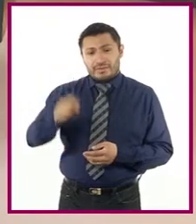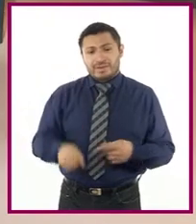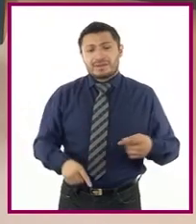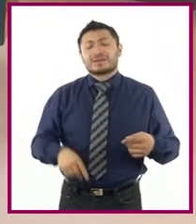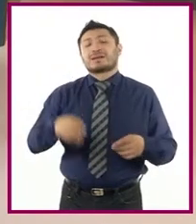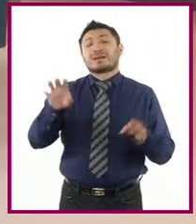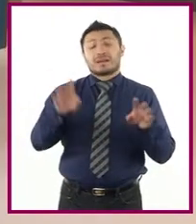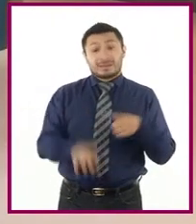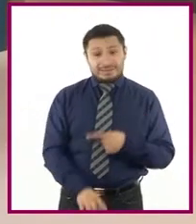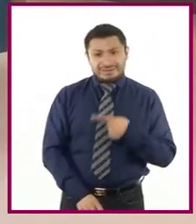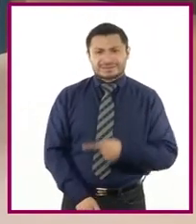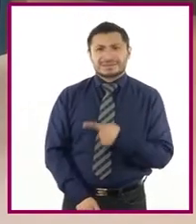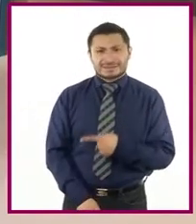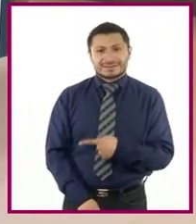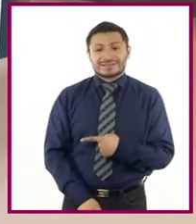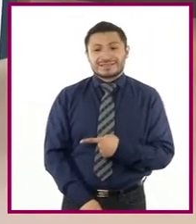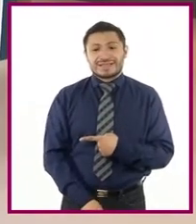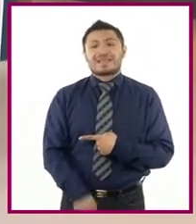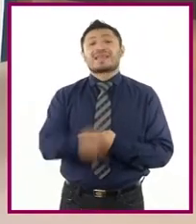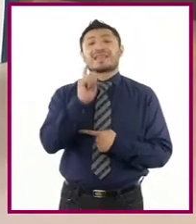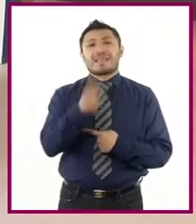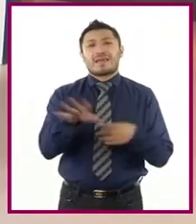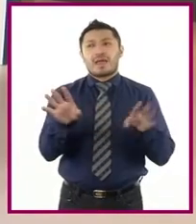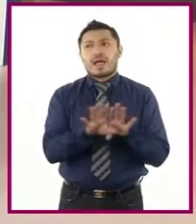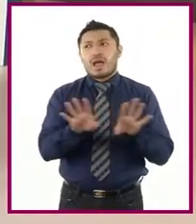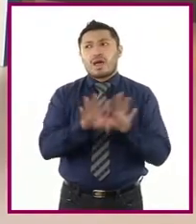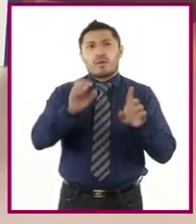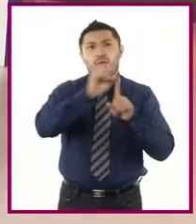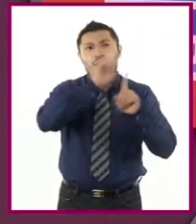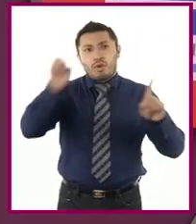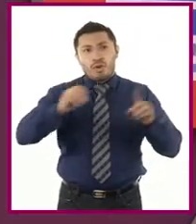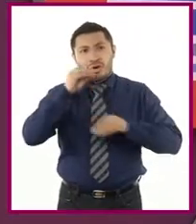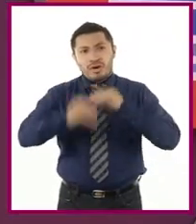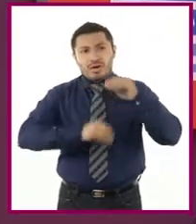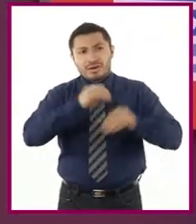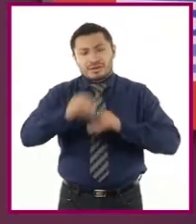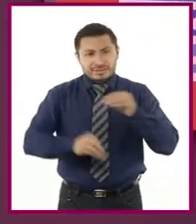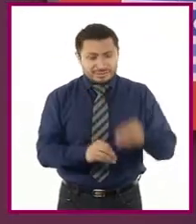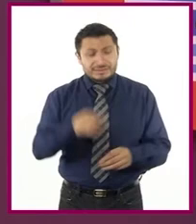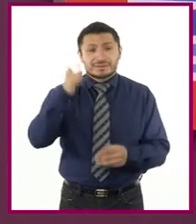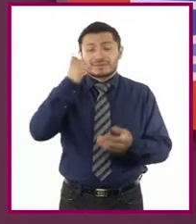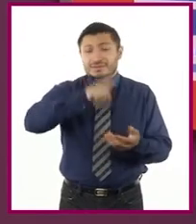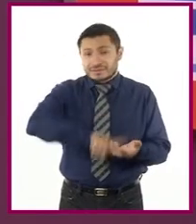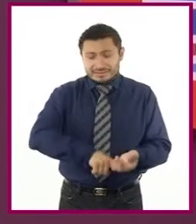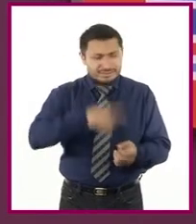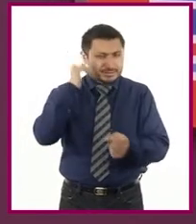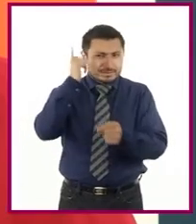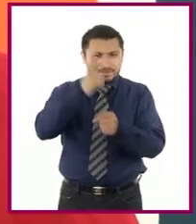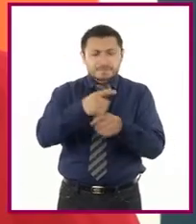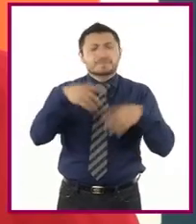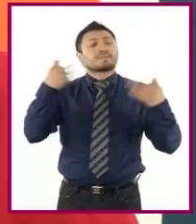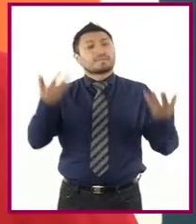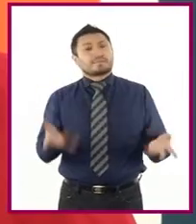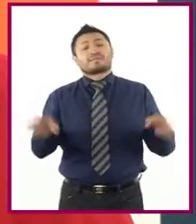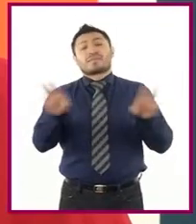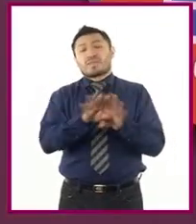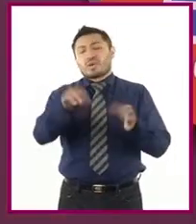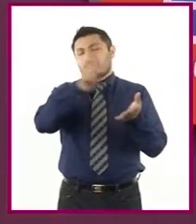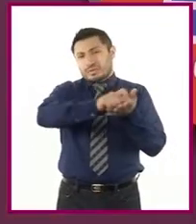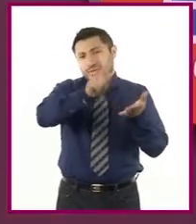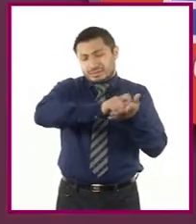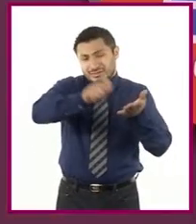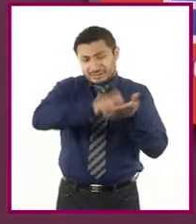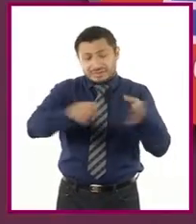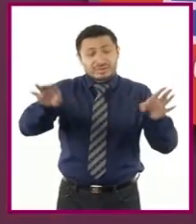de representación gráfica de un proceso técnico. En él podemos señalar cómo se realizará